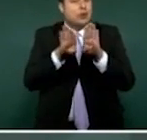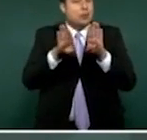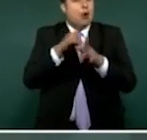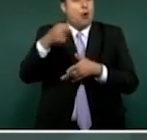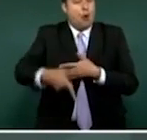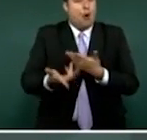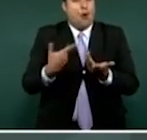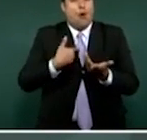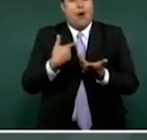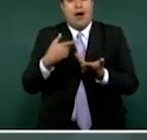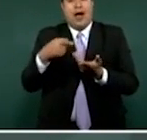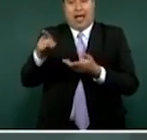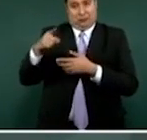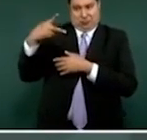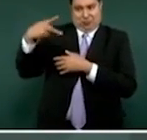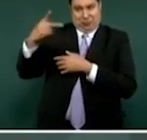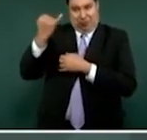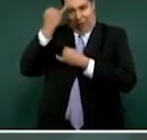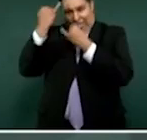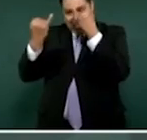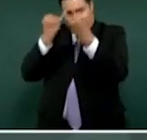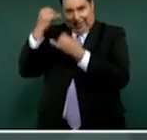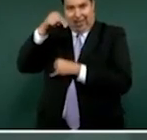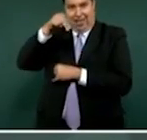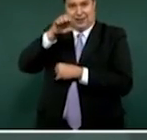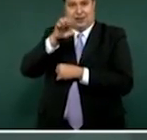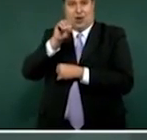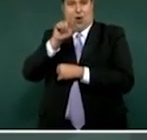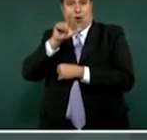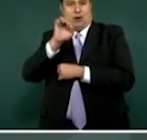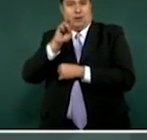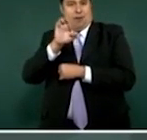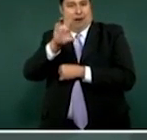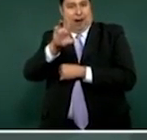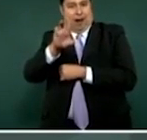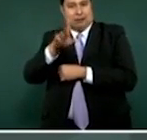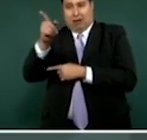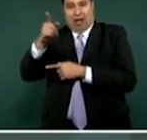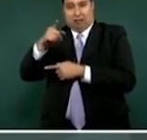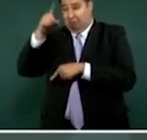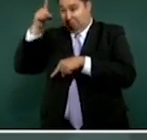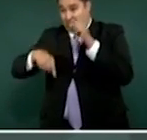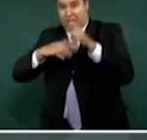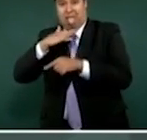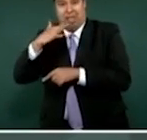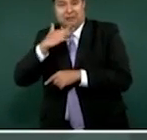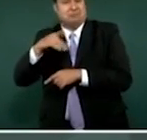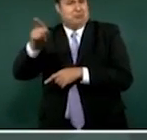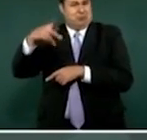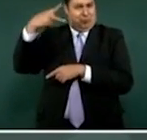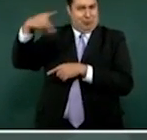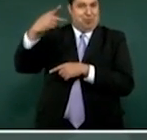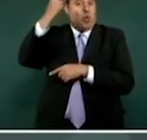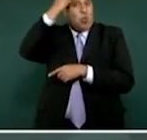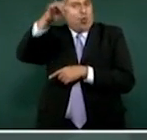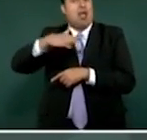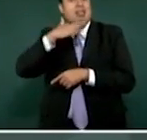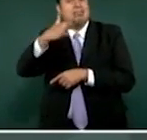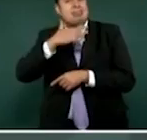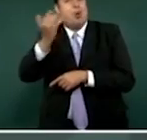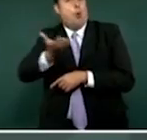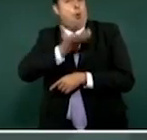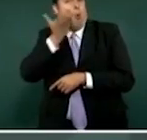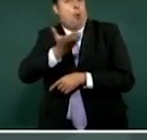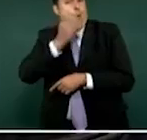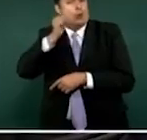de la tecnocracia neoliberal el combate a la corrupción si a eso se dedicaban, a saquear al país? Ni